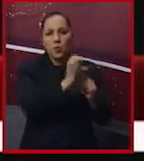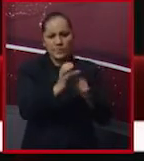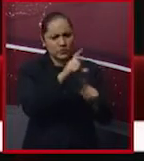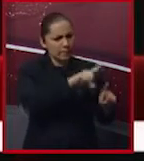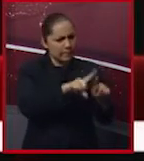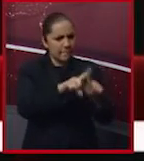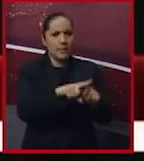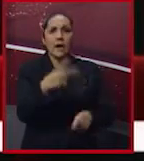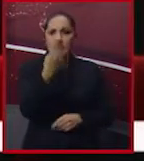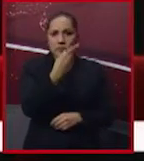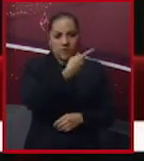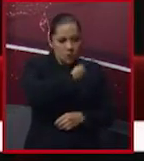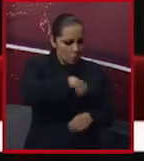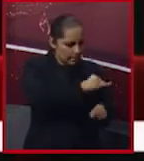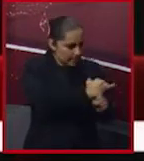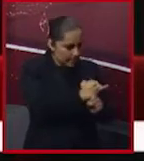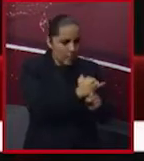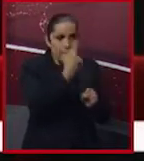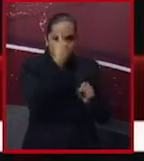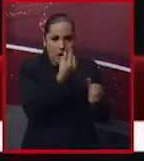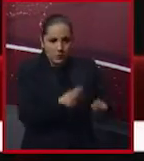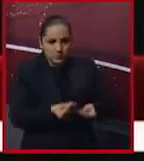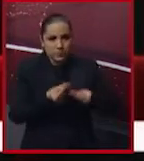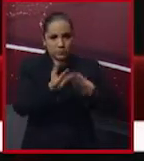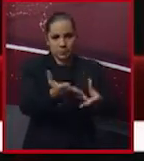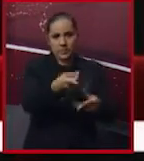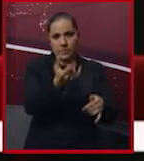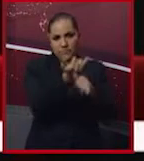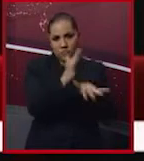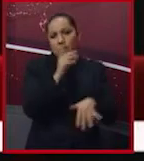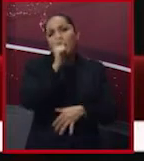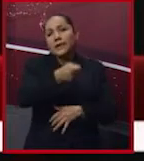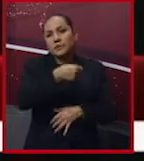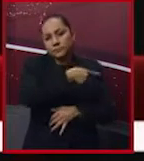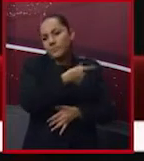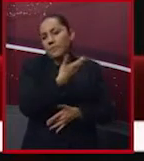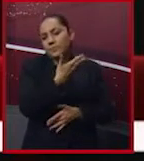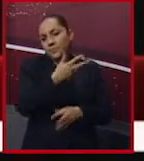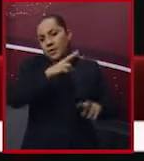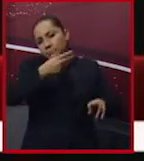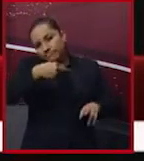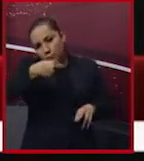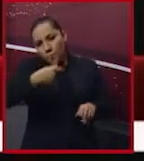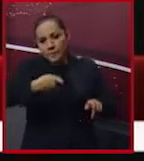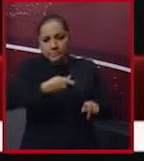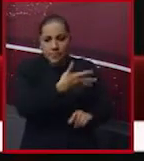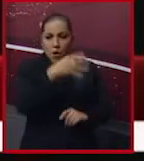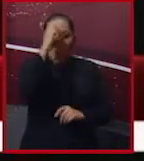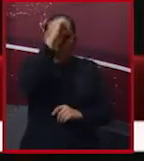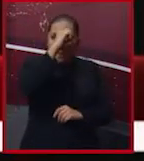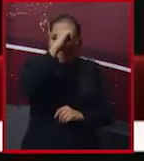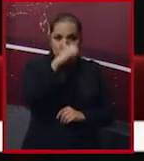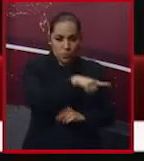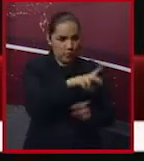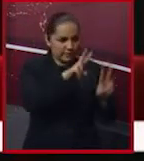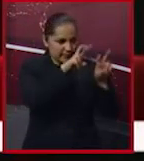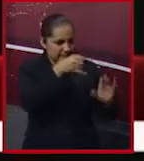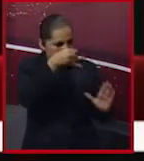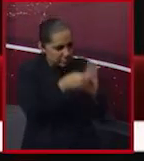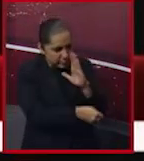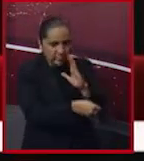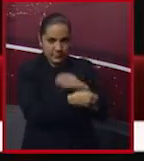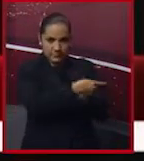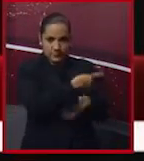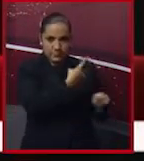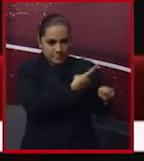las opiniones que podemos decir son las opiniones técnico-jurídicas que implican la procedencia de